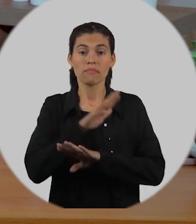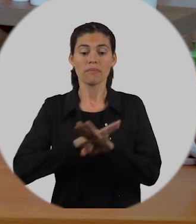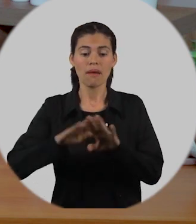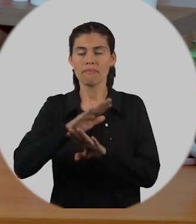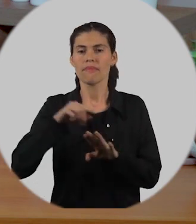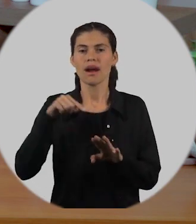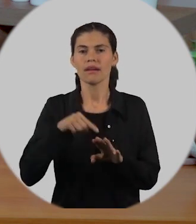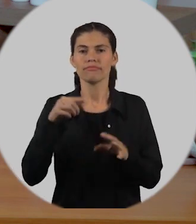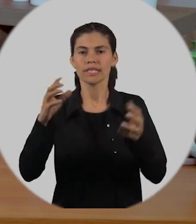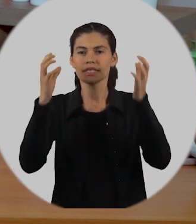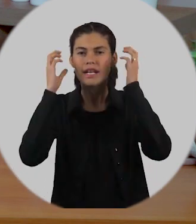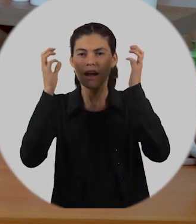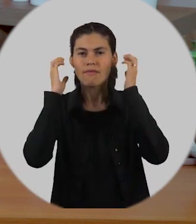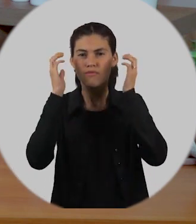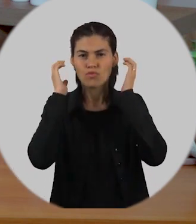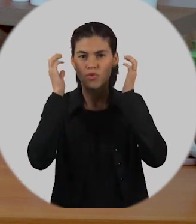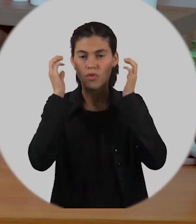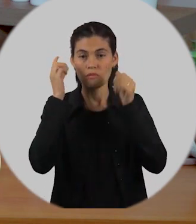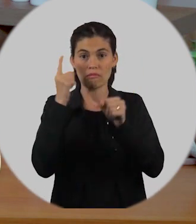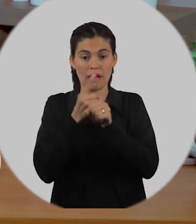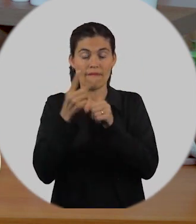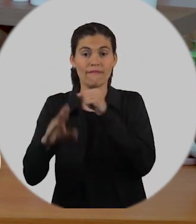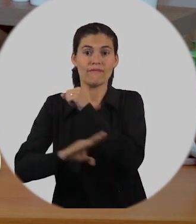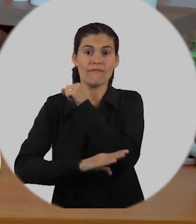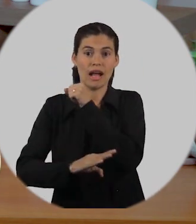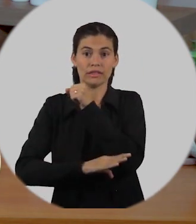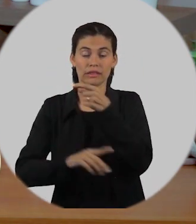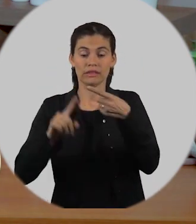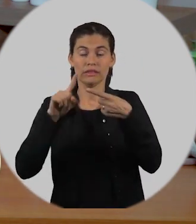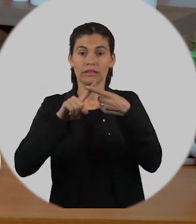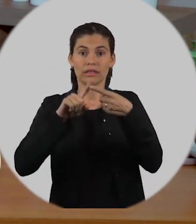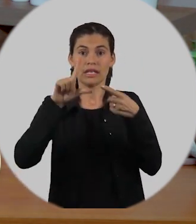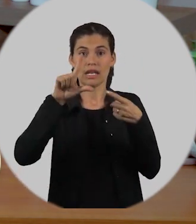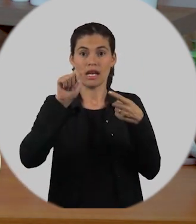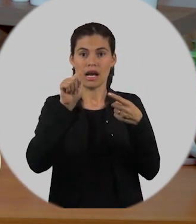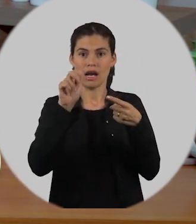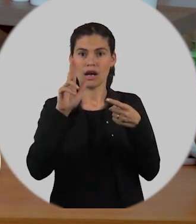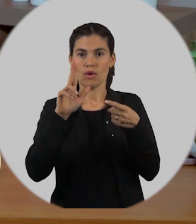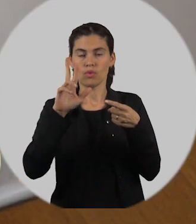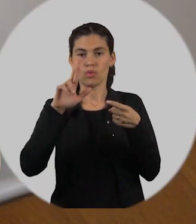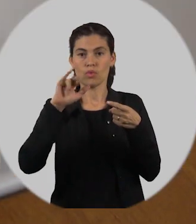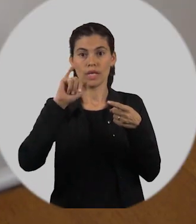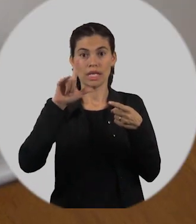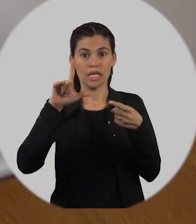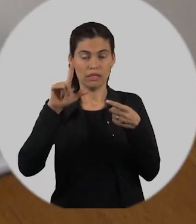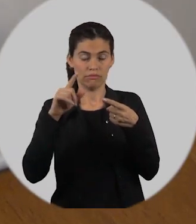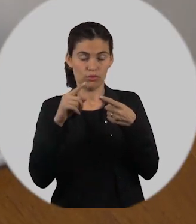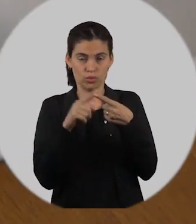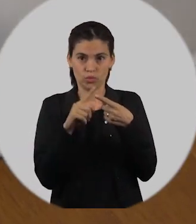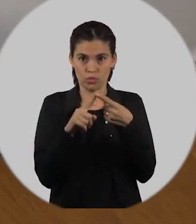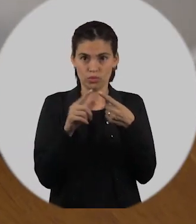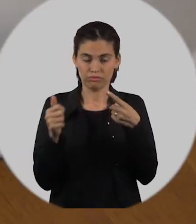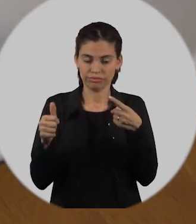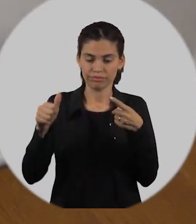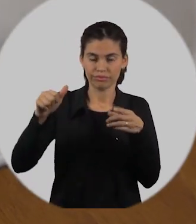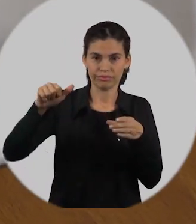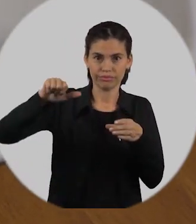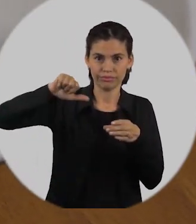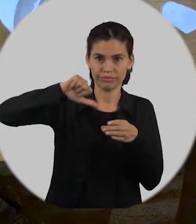Para elaborar nuestro shampoo, iniciamos con nuestras materias primas, que son el lauril. Vamos a